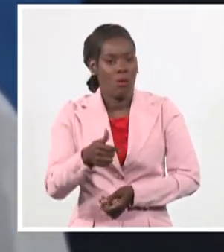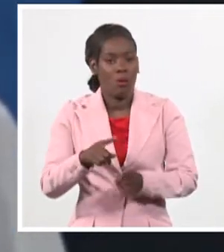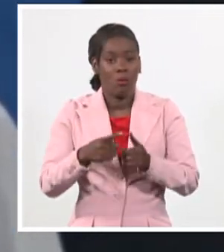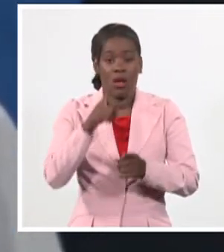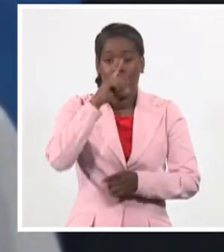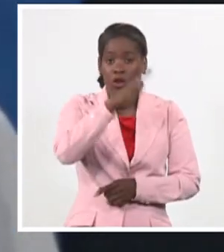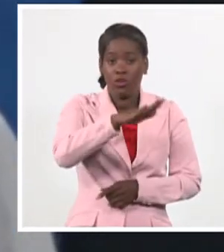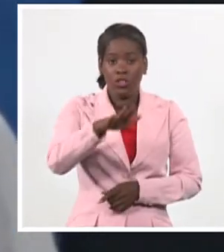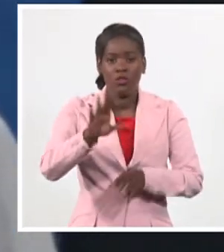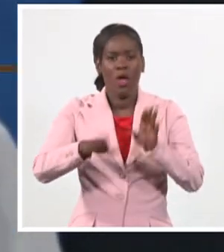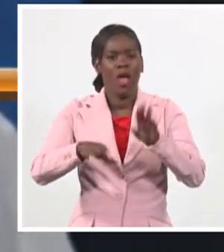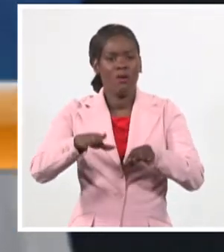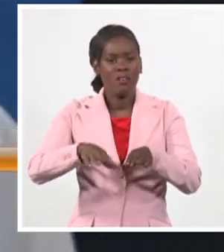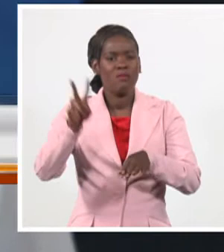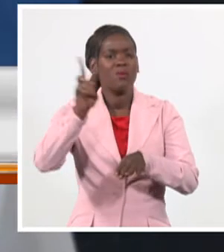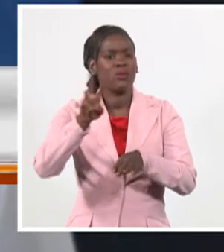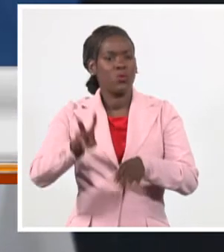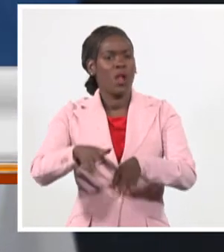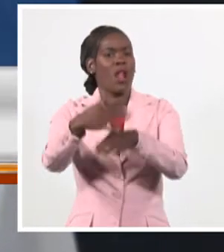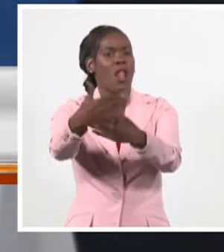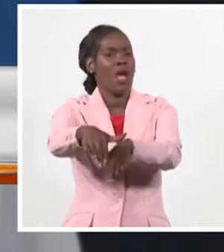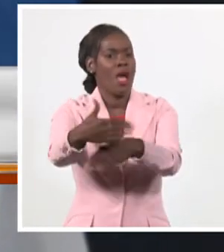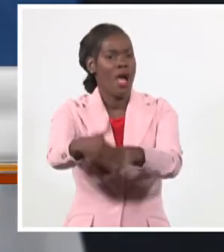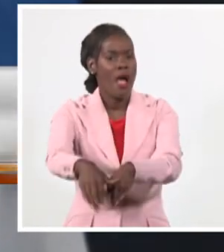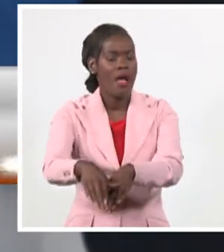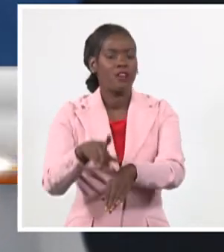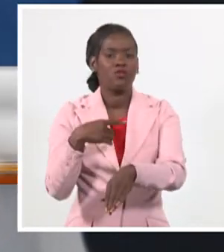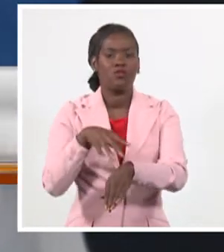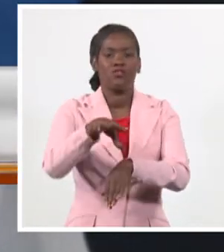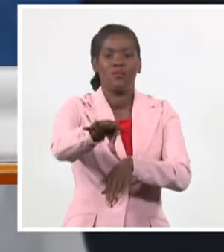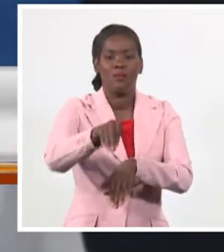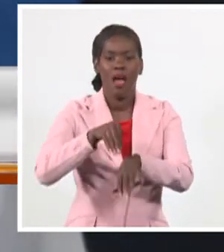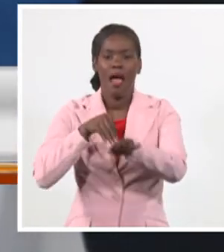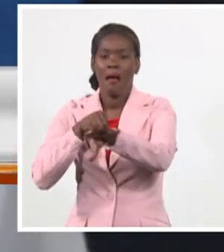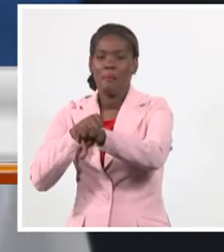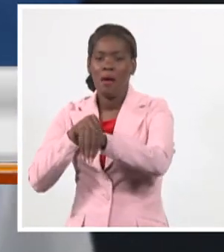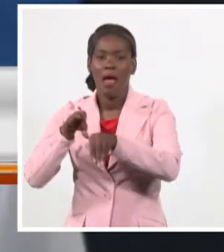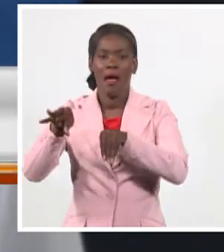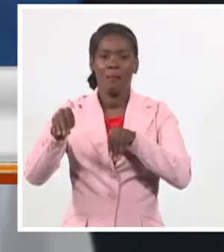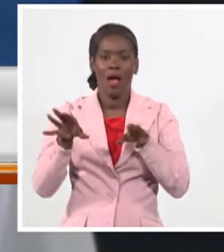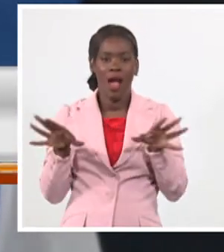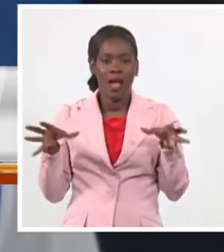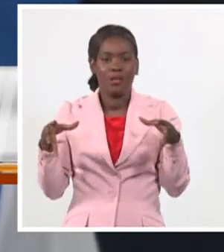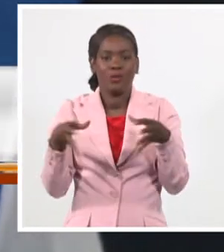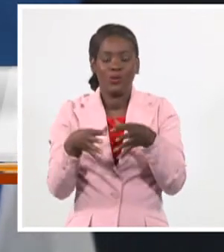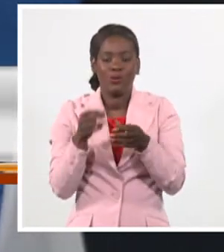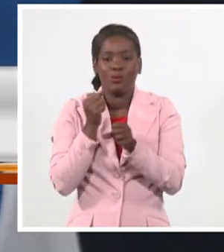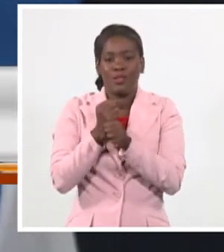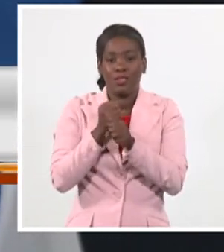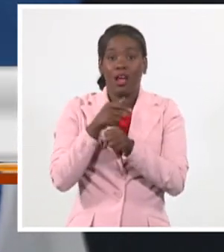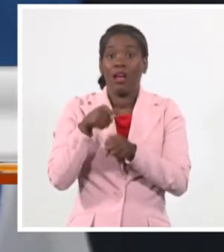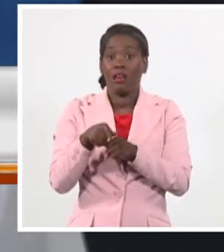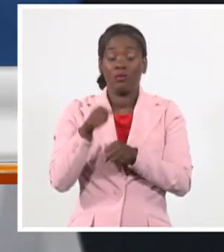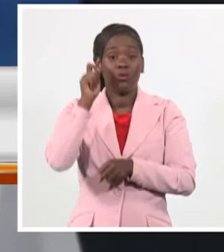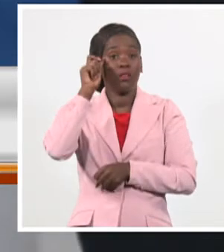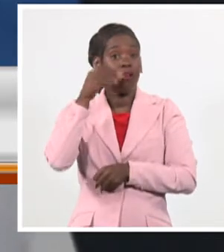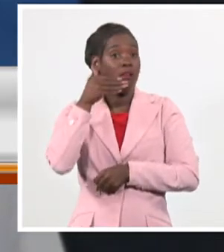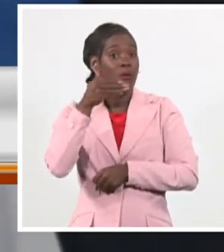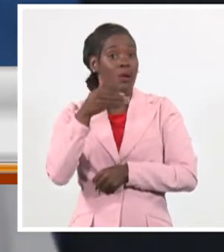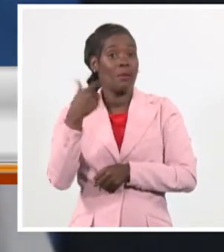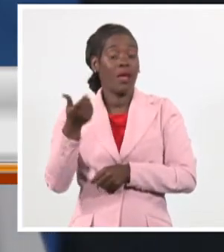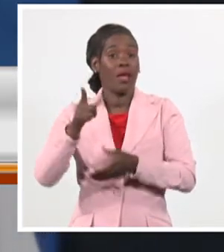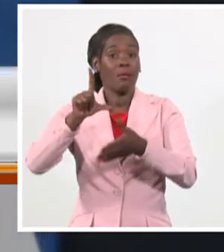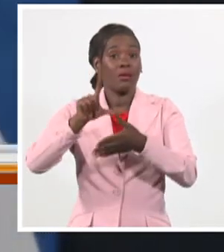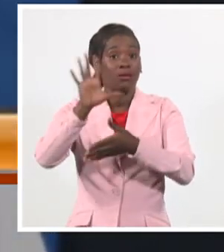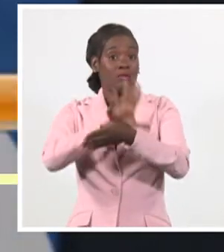calle. Entonces, esto es una buena esperanza para todos los niños de Venezuela, de Cuba y todos los países. Entonces, les invito